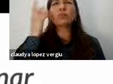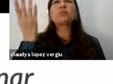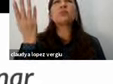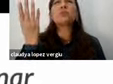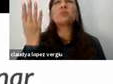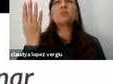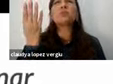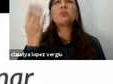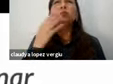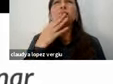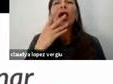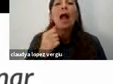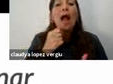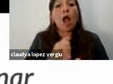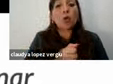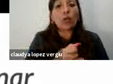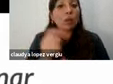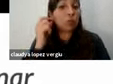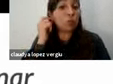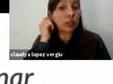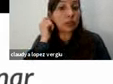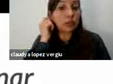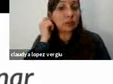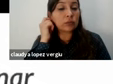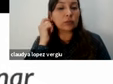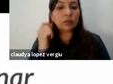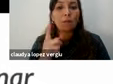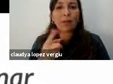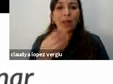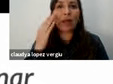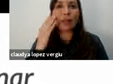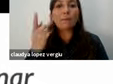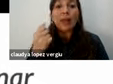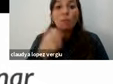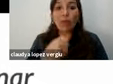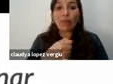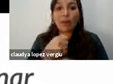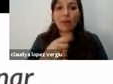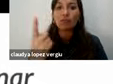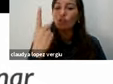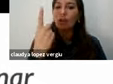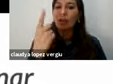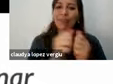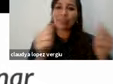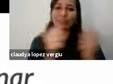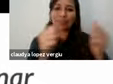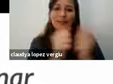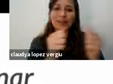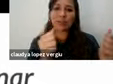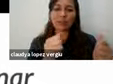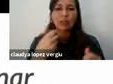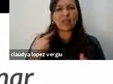ayudar a las mujeres de zonas rurales para que tengan su propio negocio en textilería. Ya han